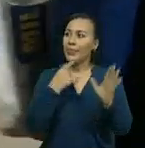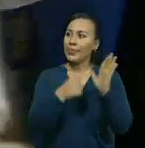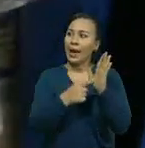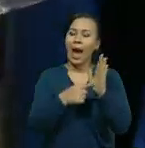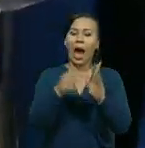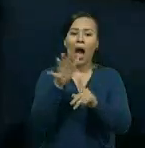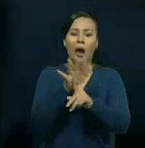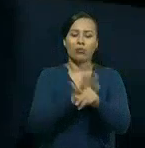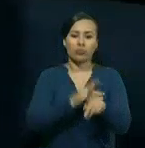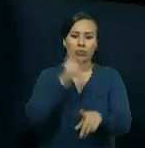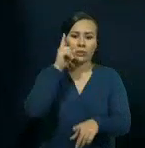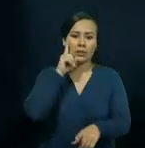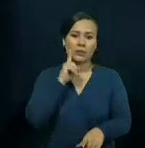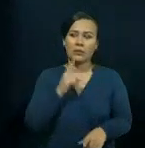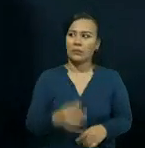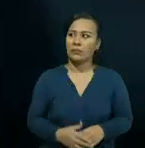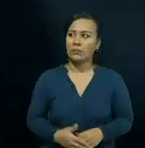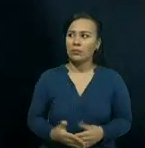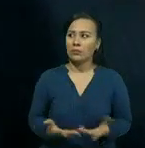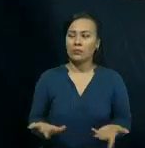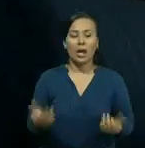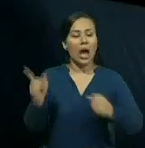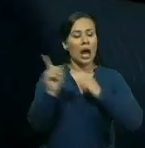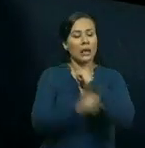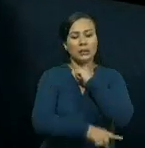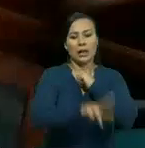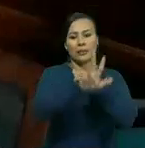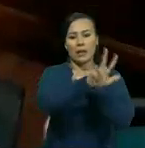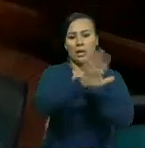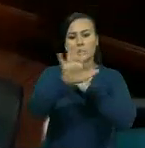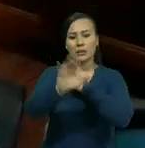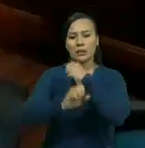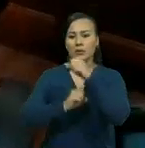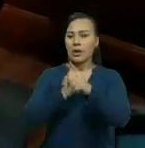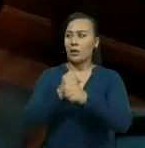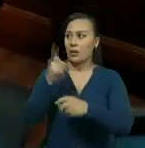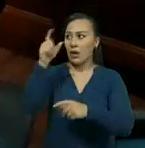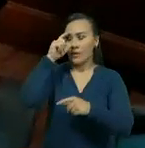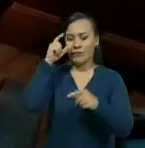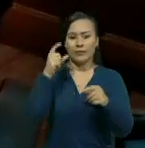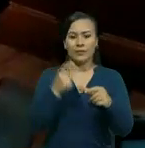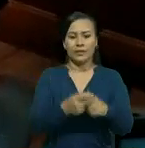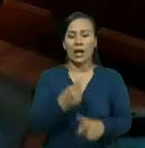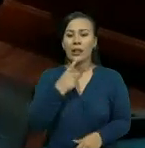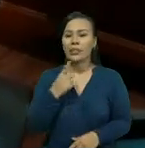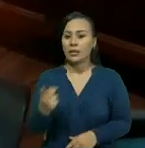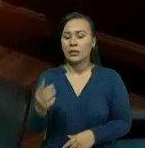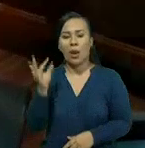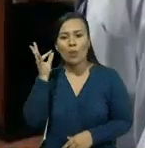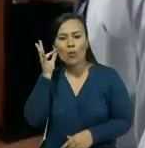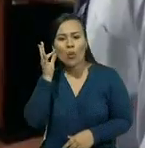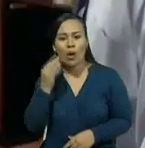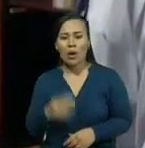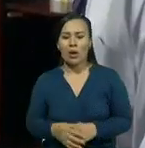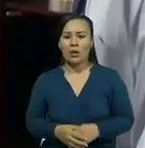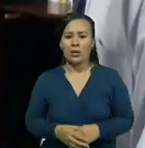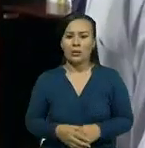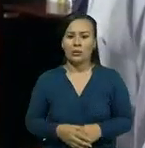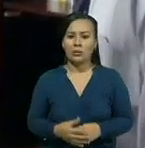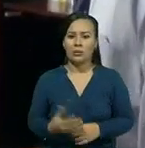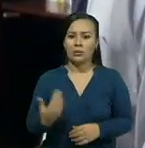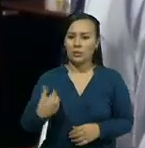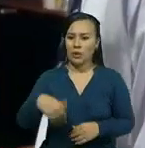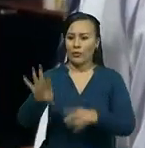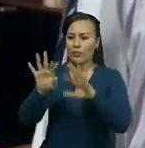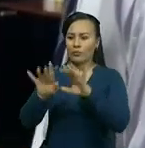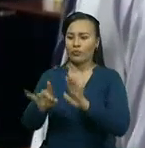abuso sexual. ¿Cuya pena es? De 3 a 5 años. El fiscal alaba la valentía de la ofendida, puesto que abortó su viaje y acudió a